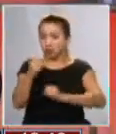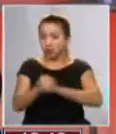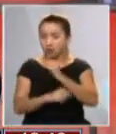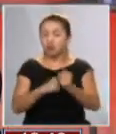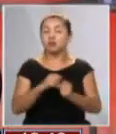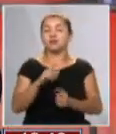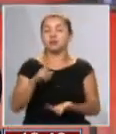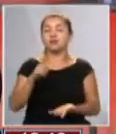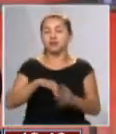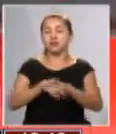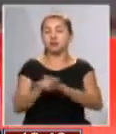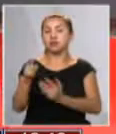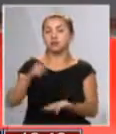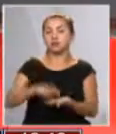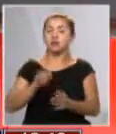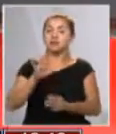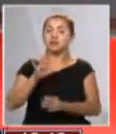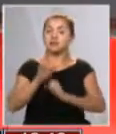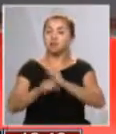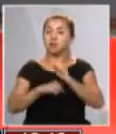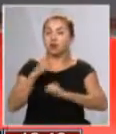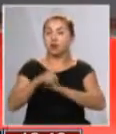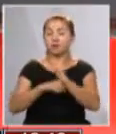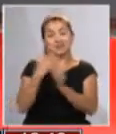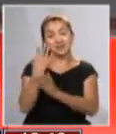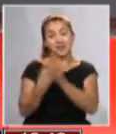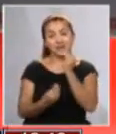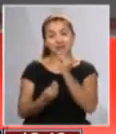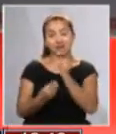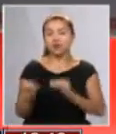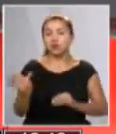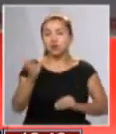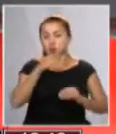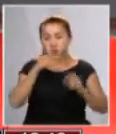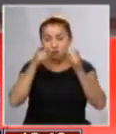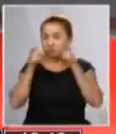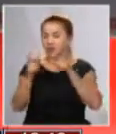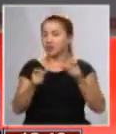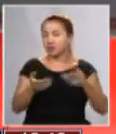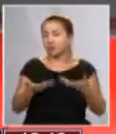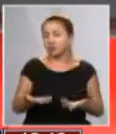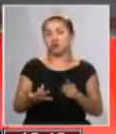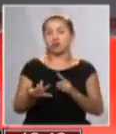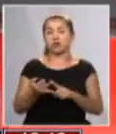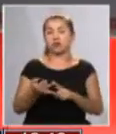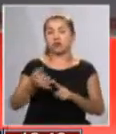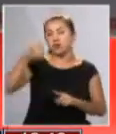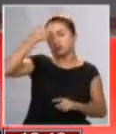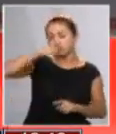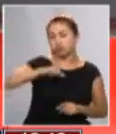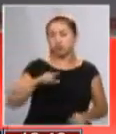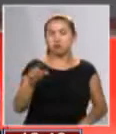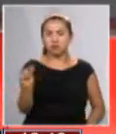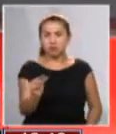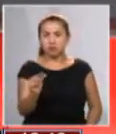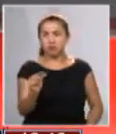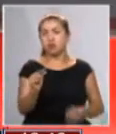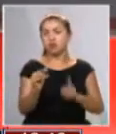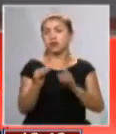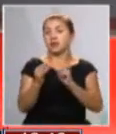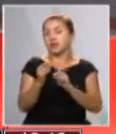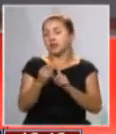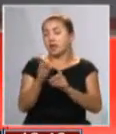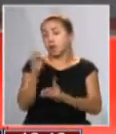tributarios en general, sí. Prescriben en 5 años, no hay entes fiscalizadores, las penas son bajas, se ha a lo